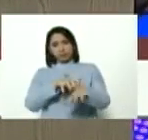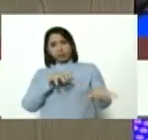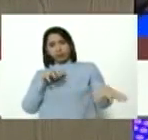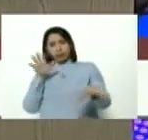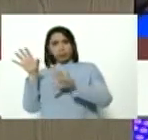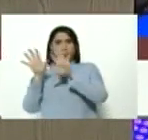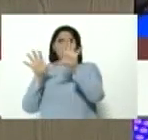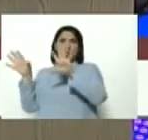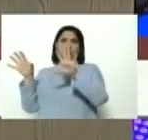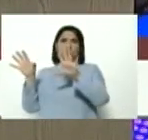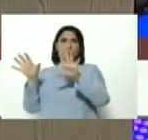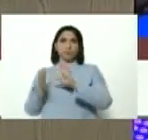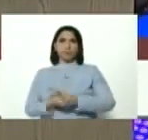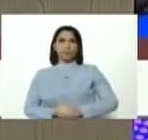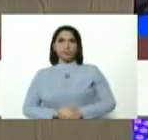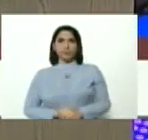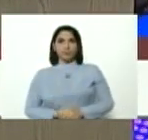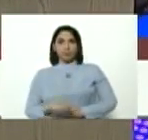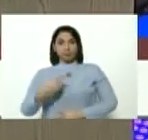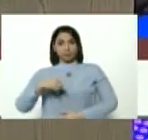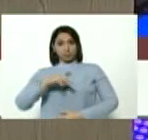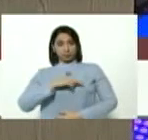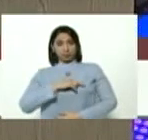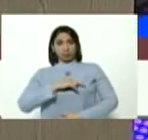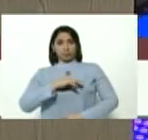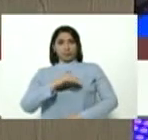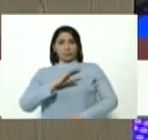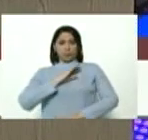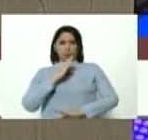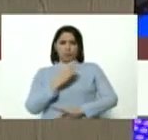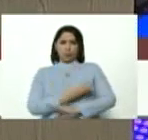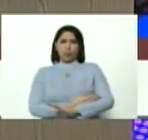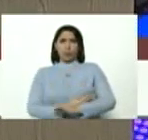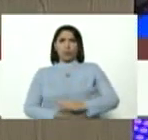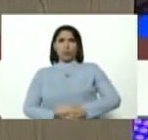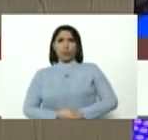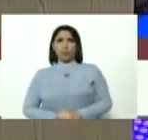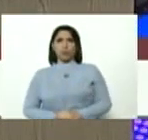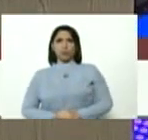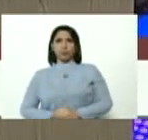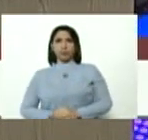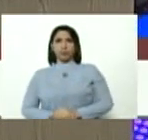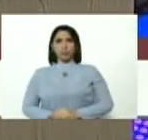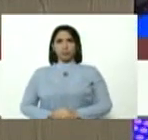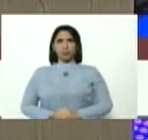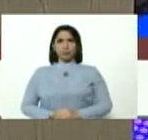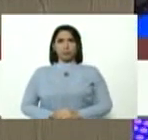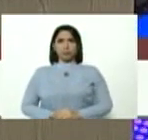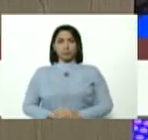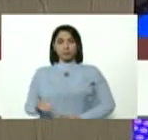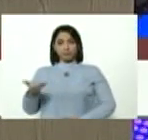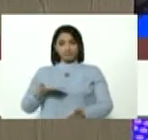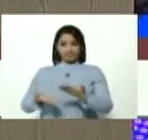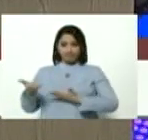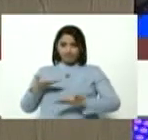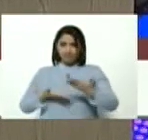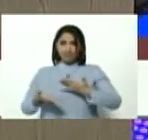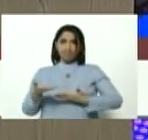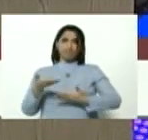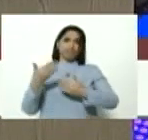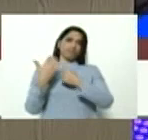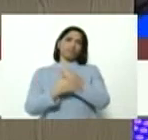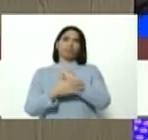continente, nosotros, con la fuerza, la tenacidad, la valentía, la solidaridad, la